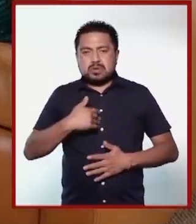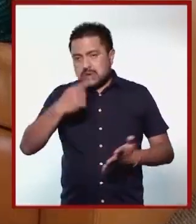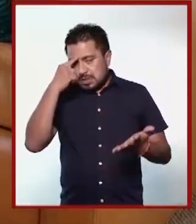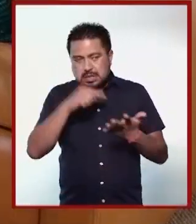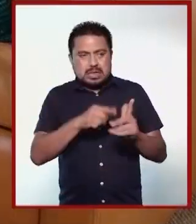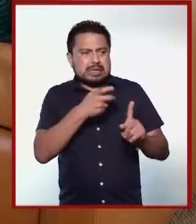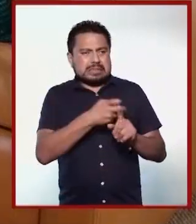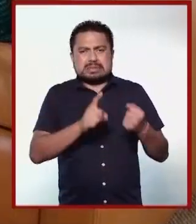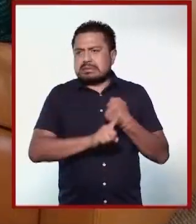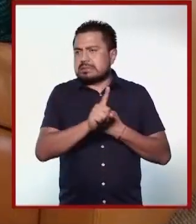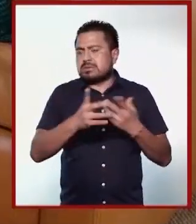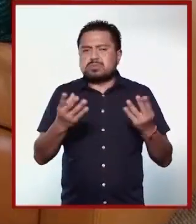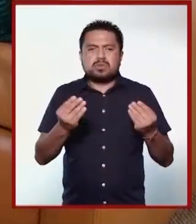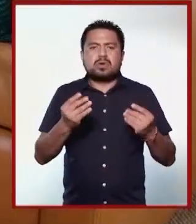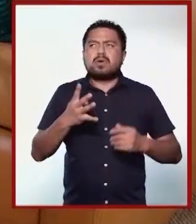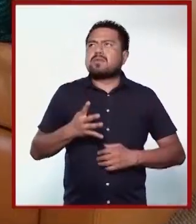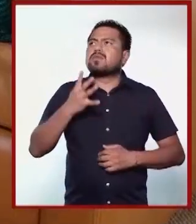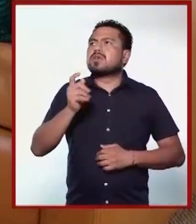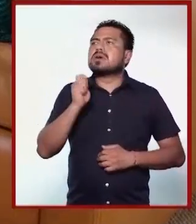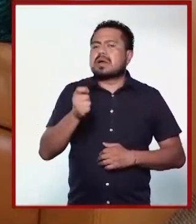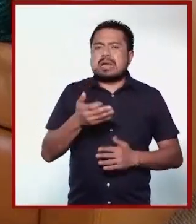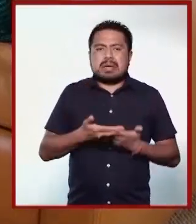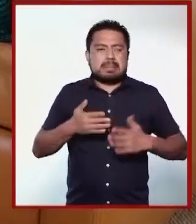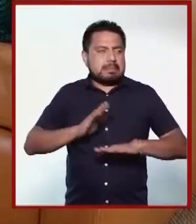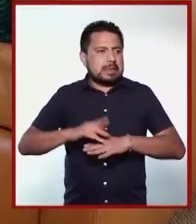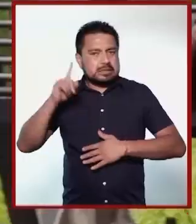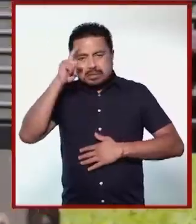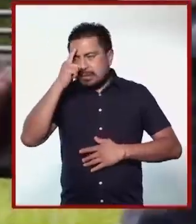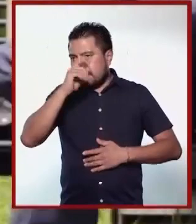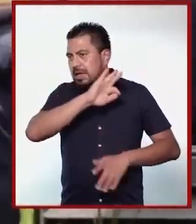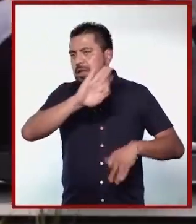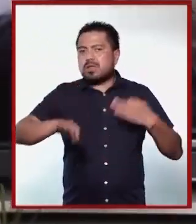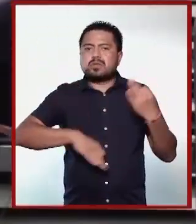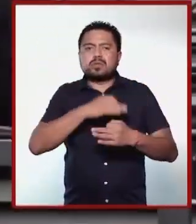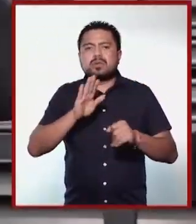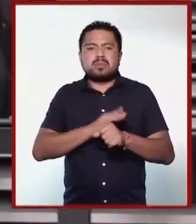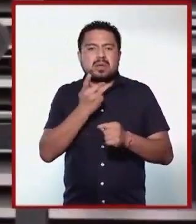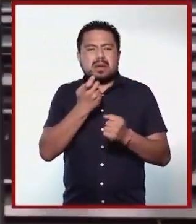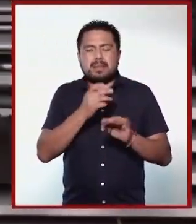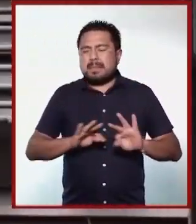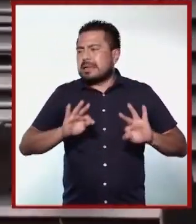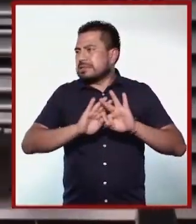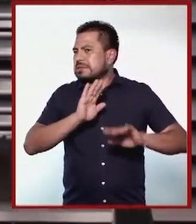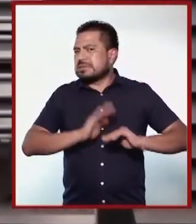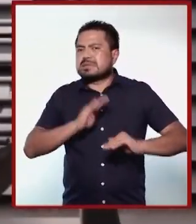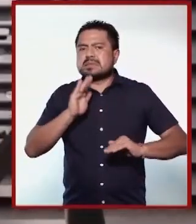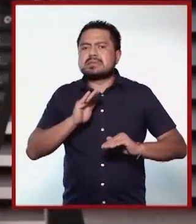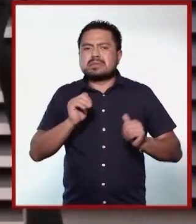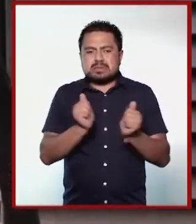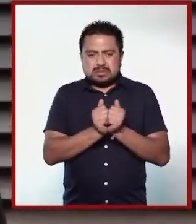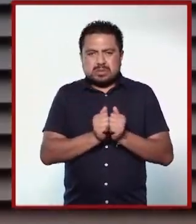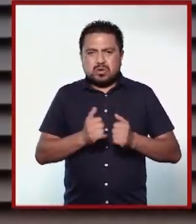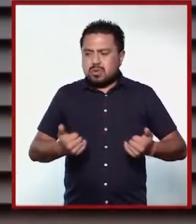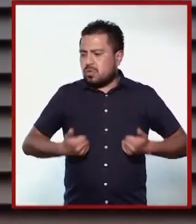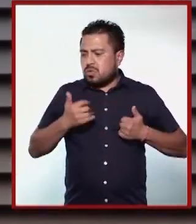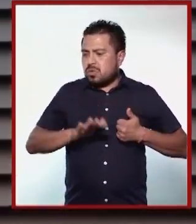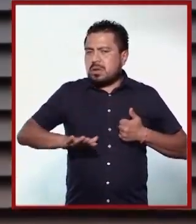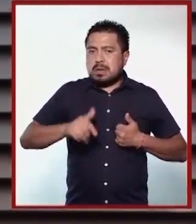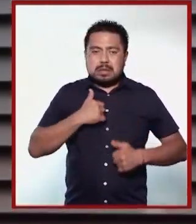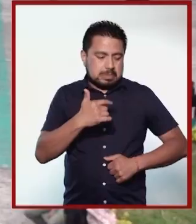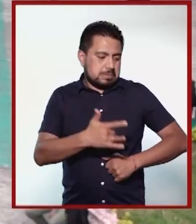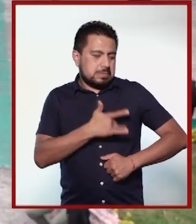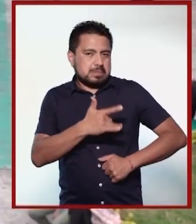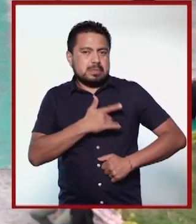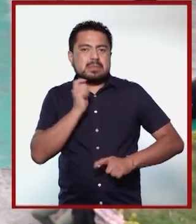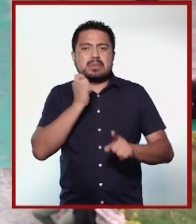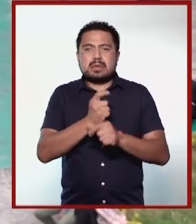afecta muchísimo el futuro. Creo que es un momento muy difícil para todos porque lo más importante en la juventud, a mí me parece,